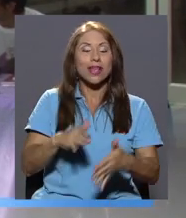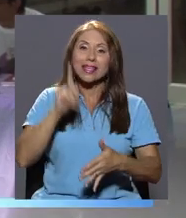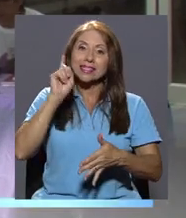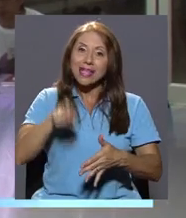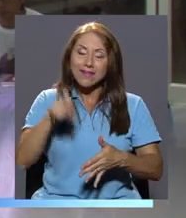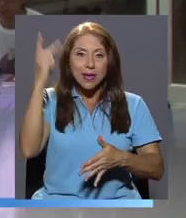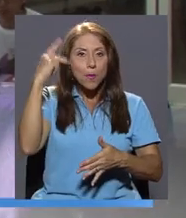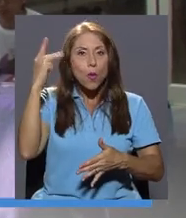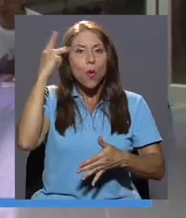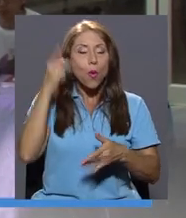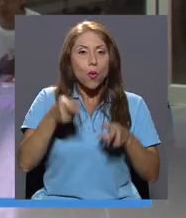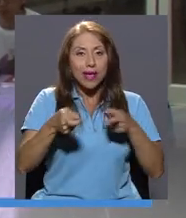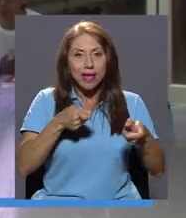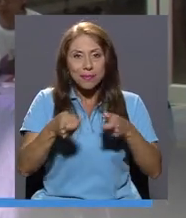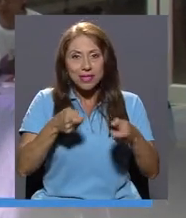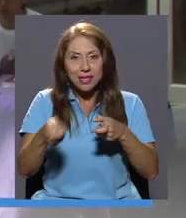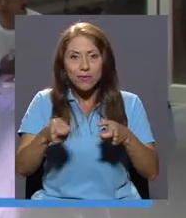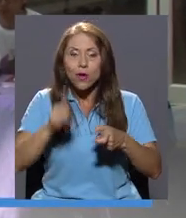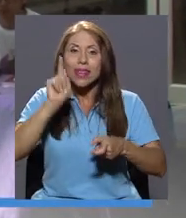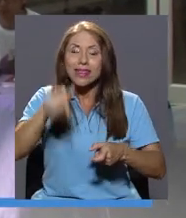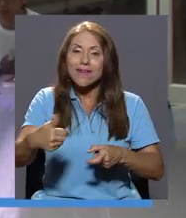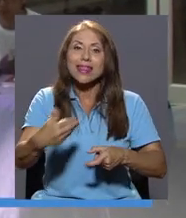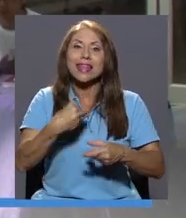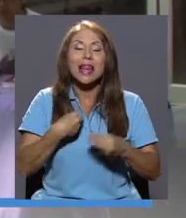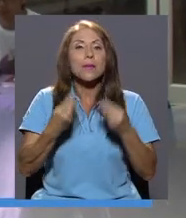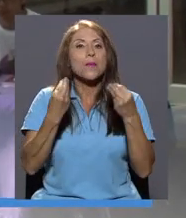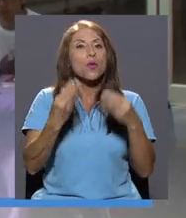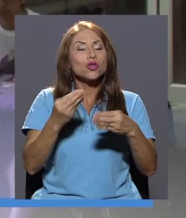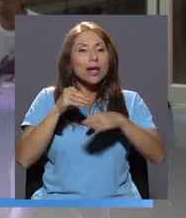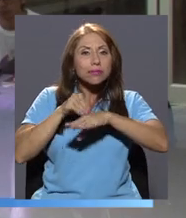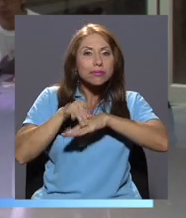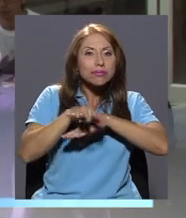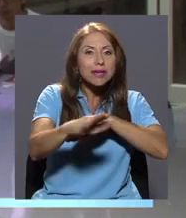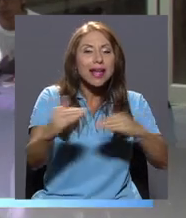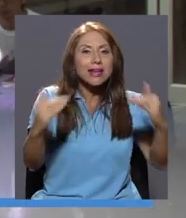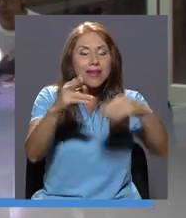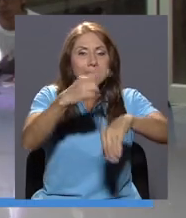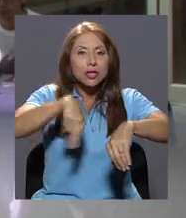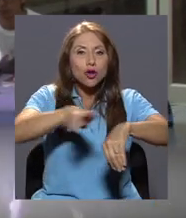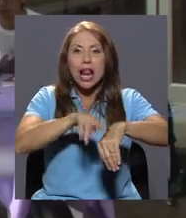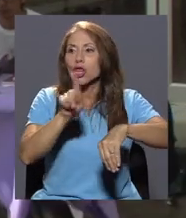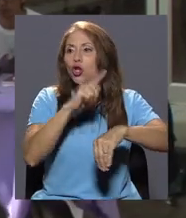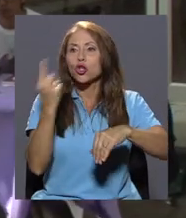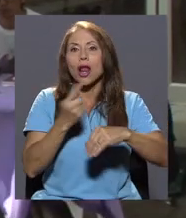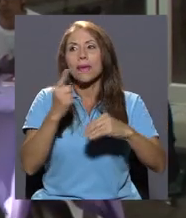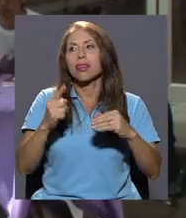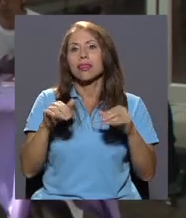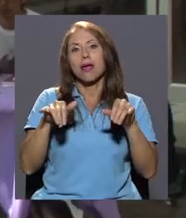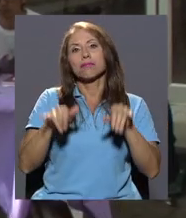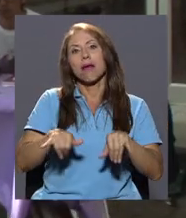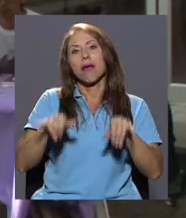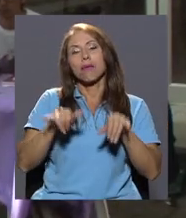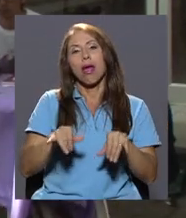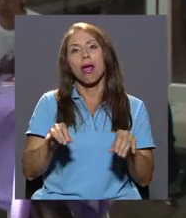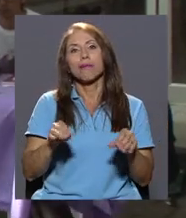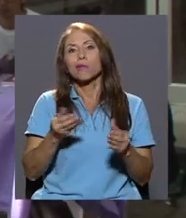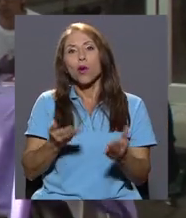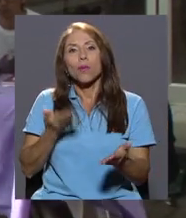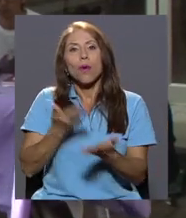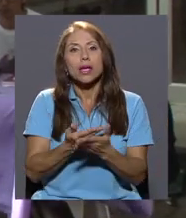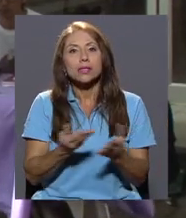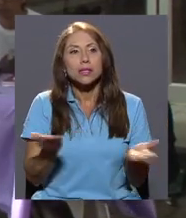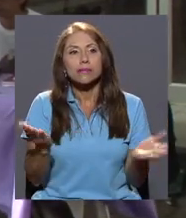administrativo y por lo tanto debe tener bastante injerencia a nivel nacional y no solamente quedarse en propuestas tal vez sin